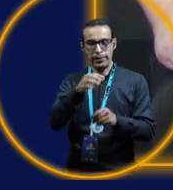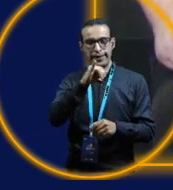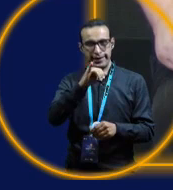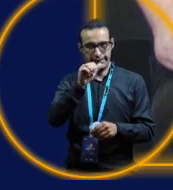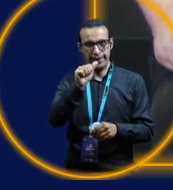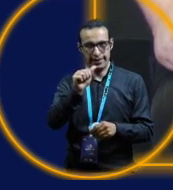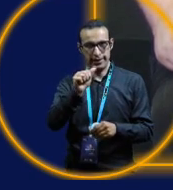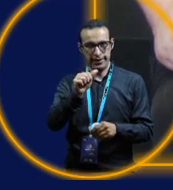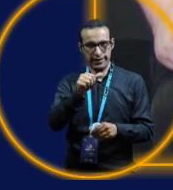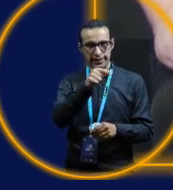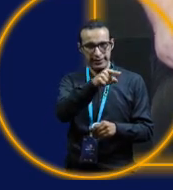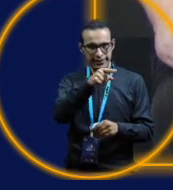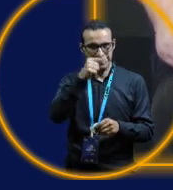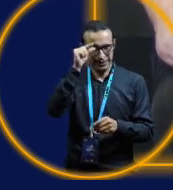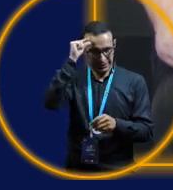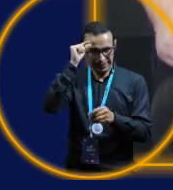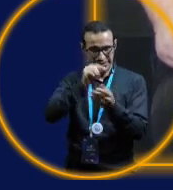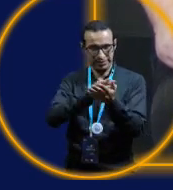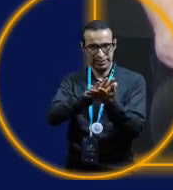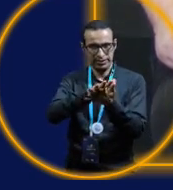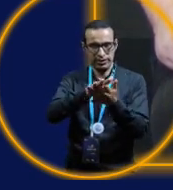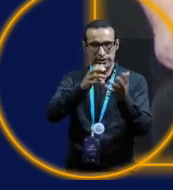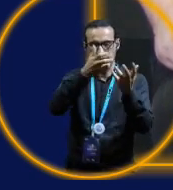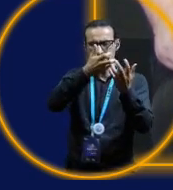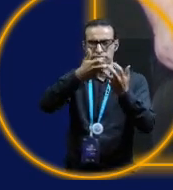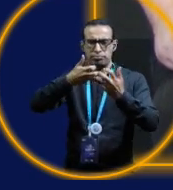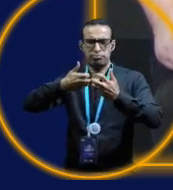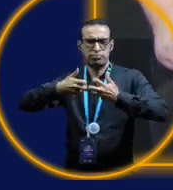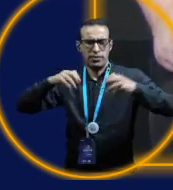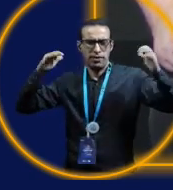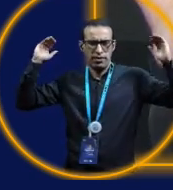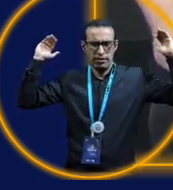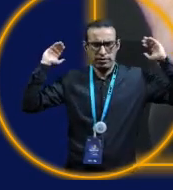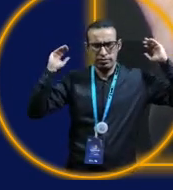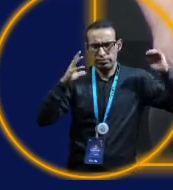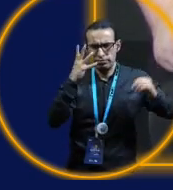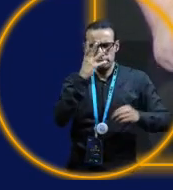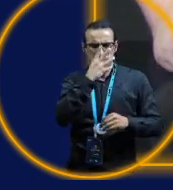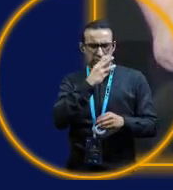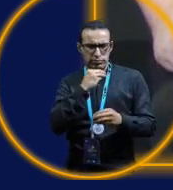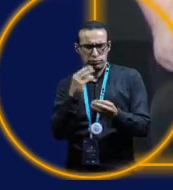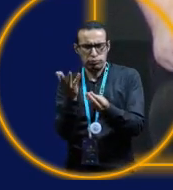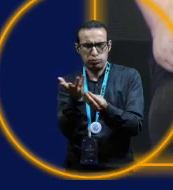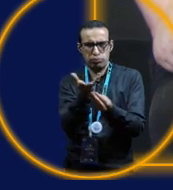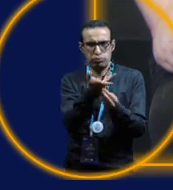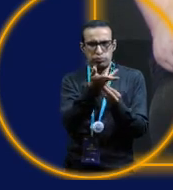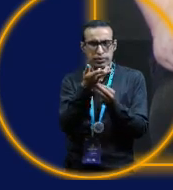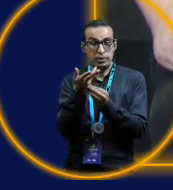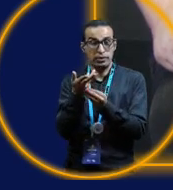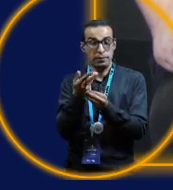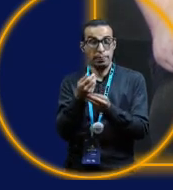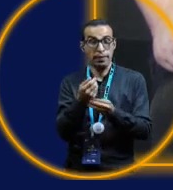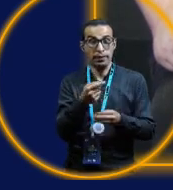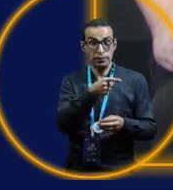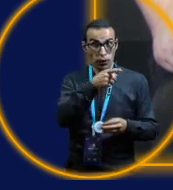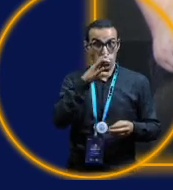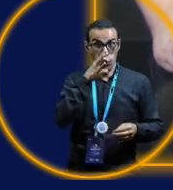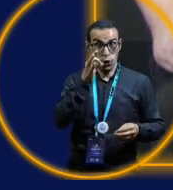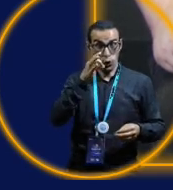artificial y él lo extendió y creó este hermoso fondo y él me dijo eso me hubiera tomado c días